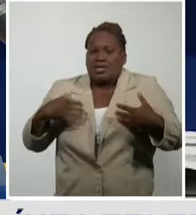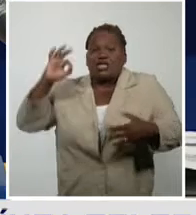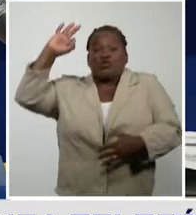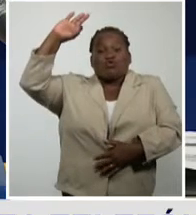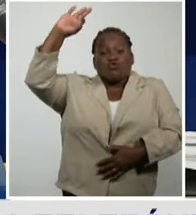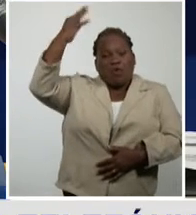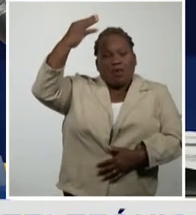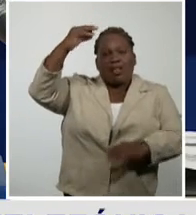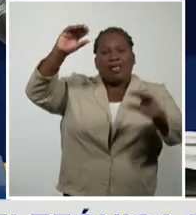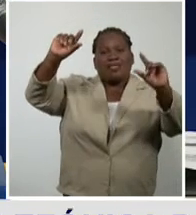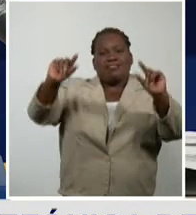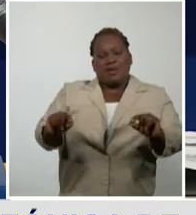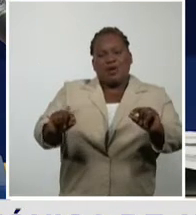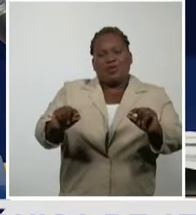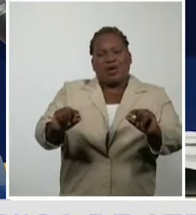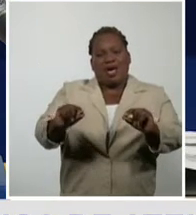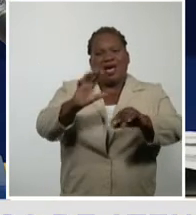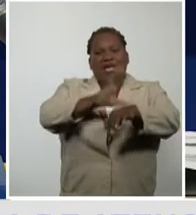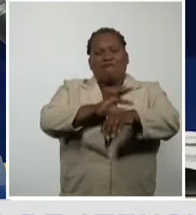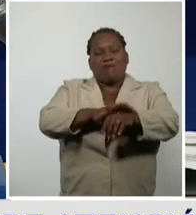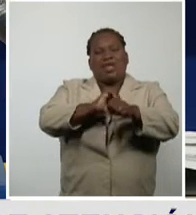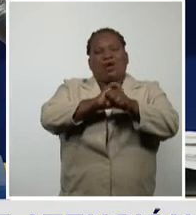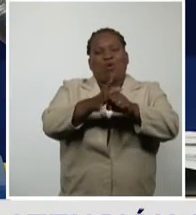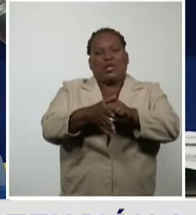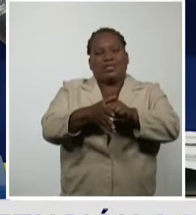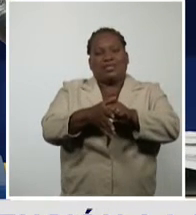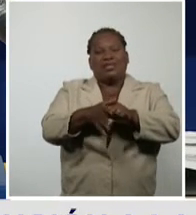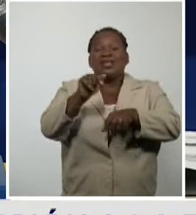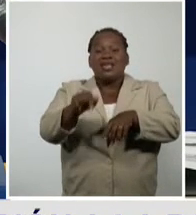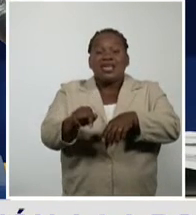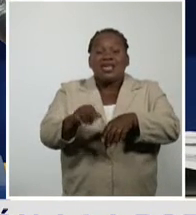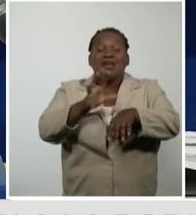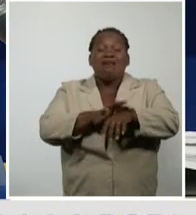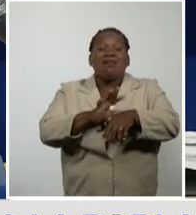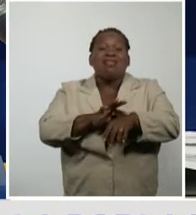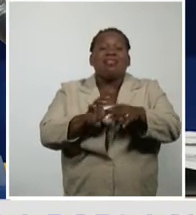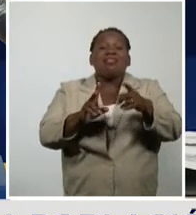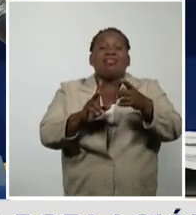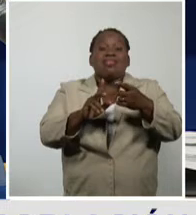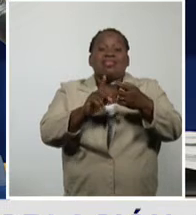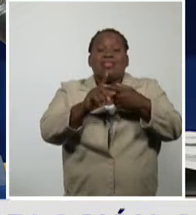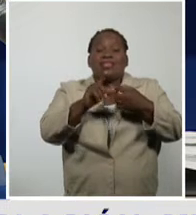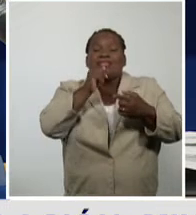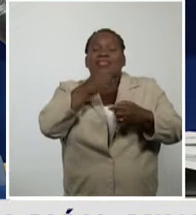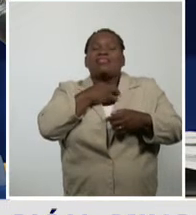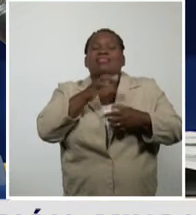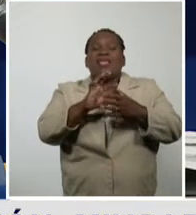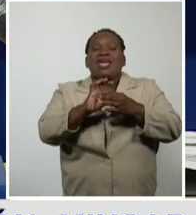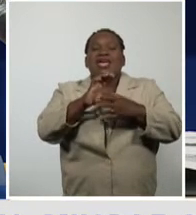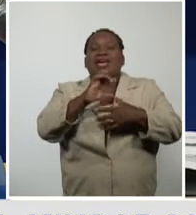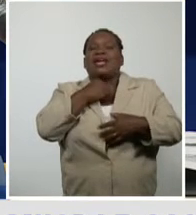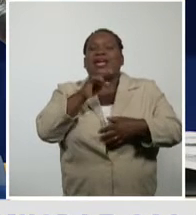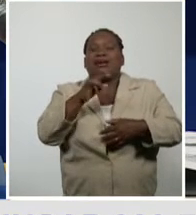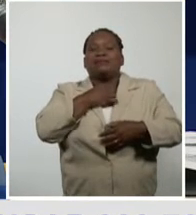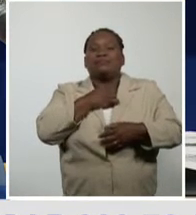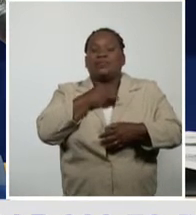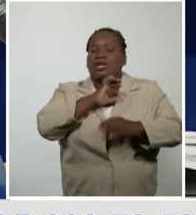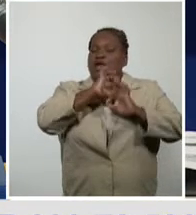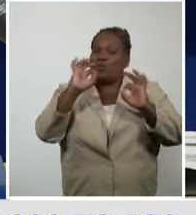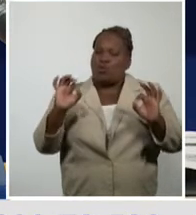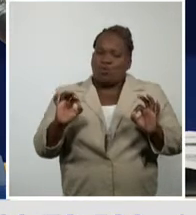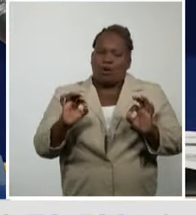disminuya la transmisión. Y el dengue, que nunca perdemos la oportunidad